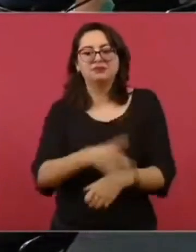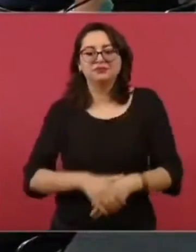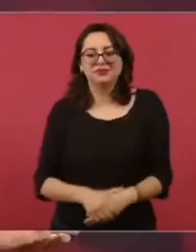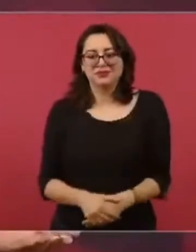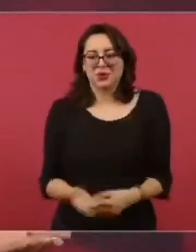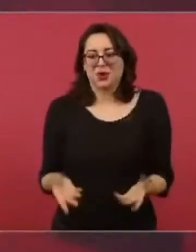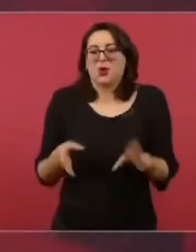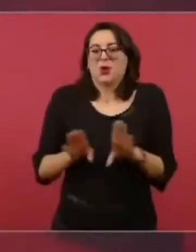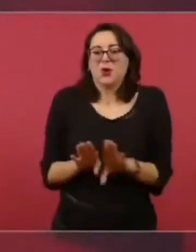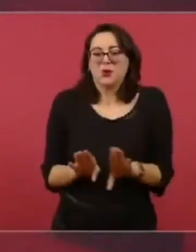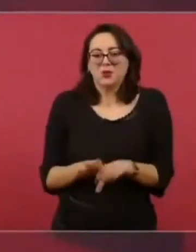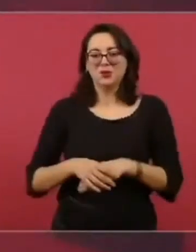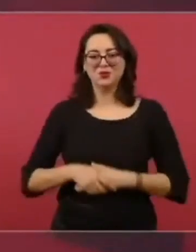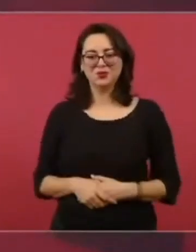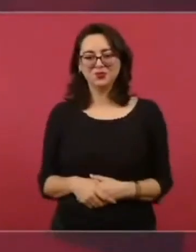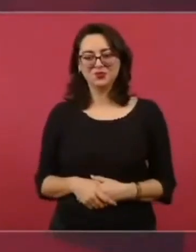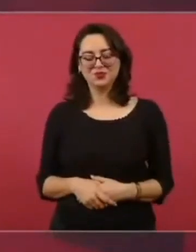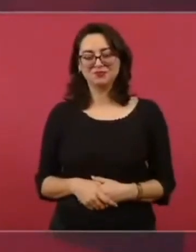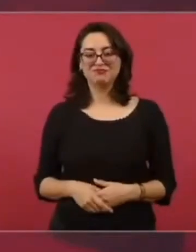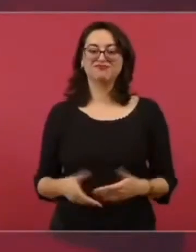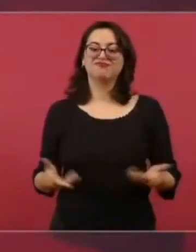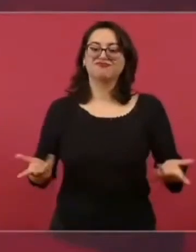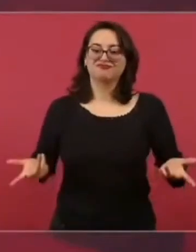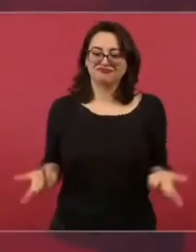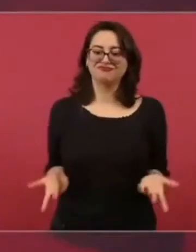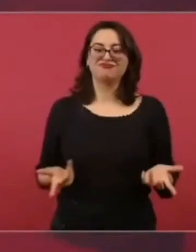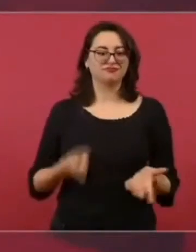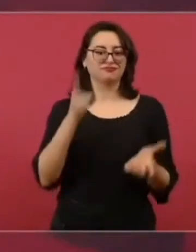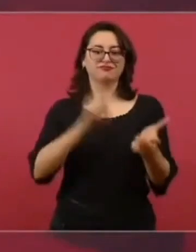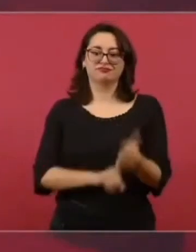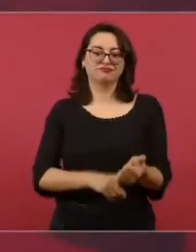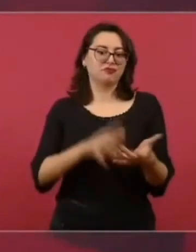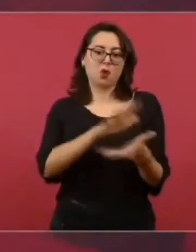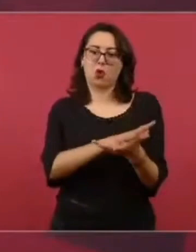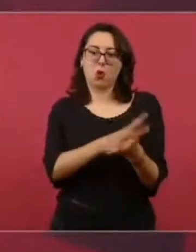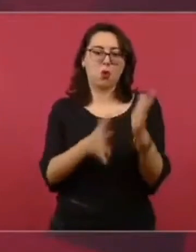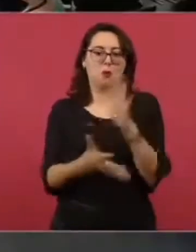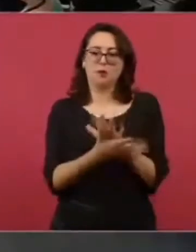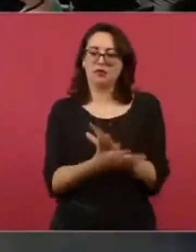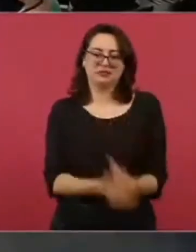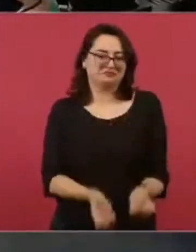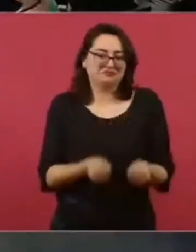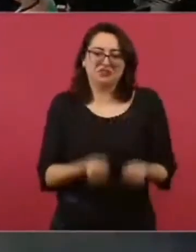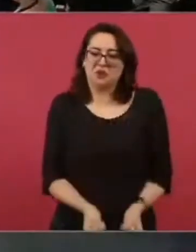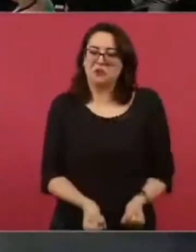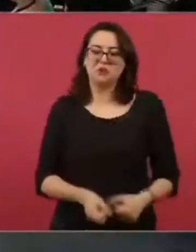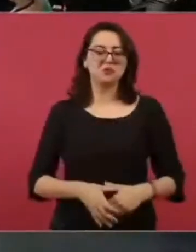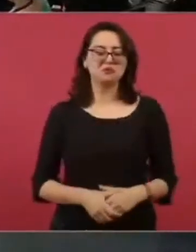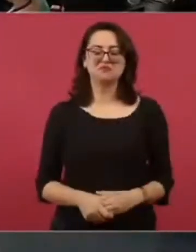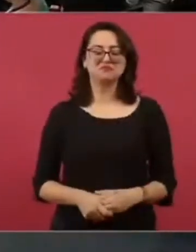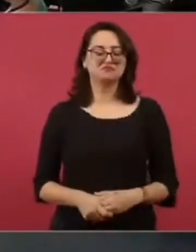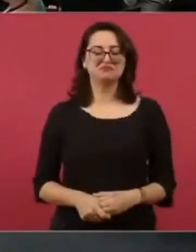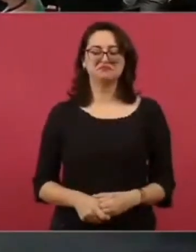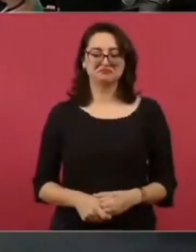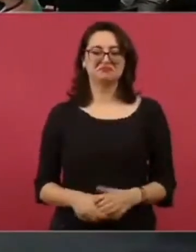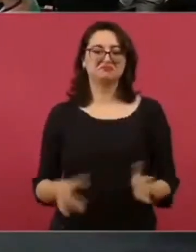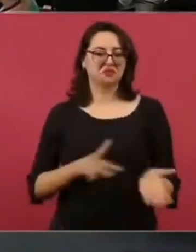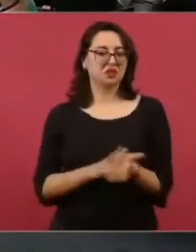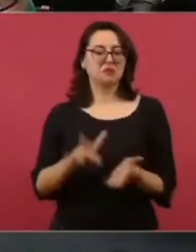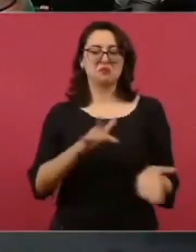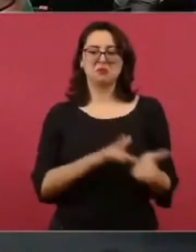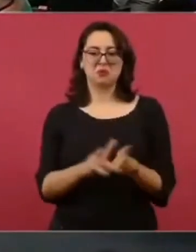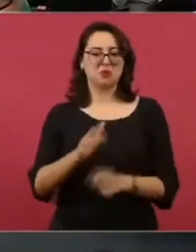La única explicación es que está bien protegido, ya tiene muy buenos